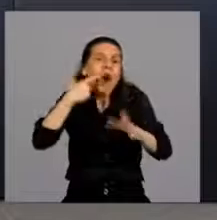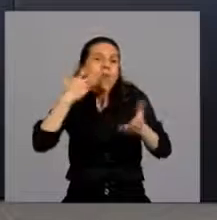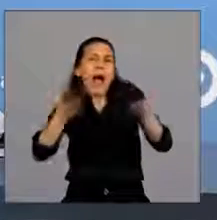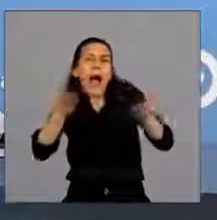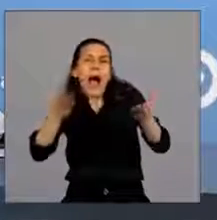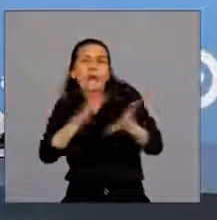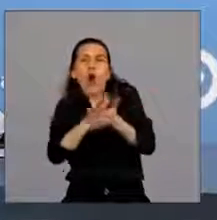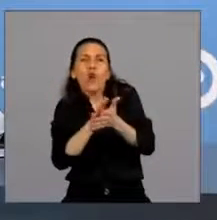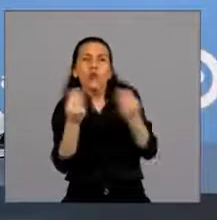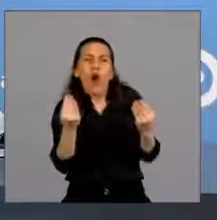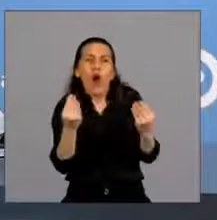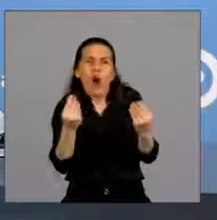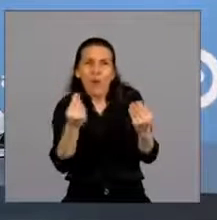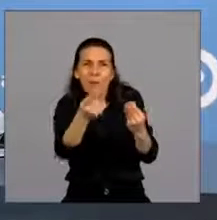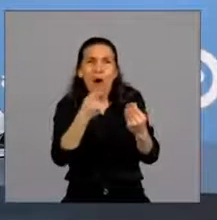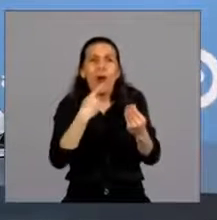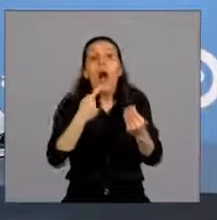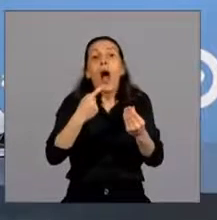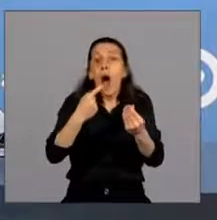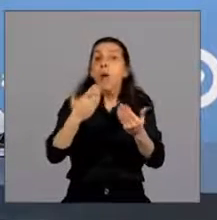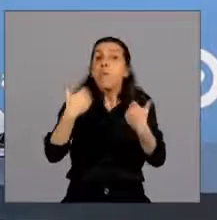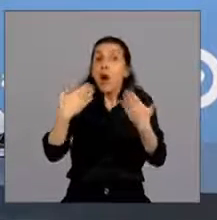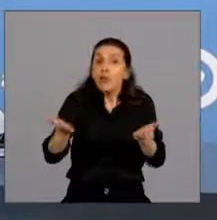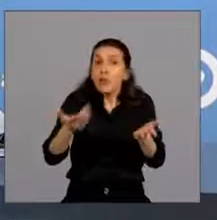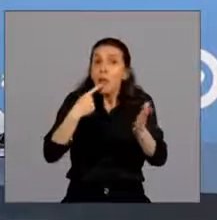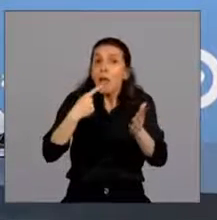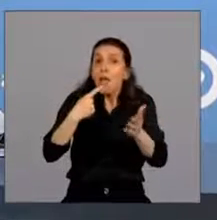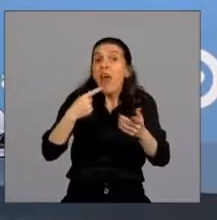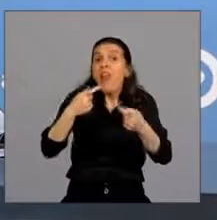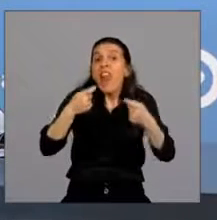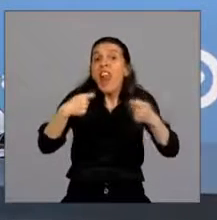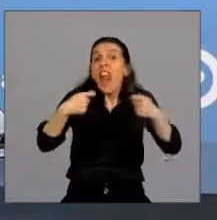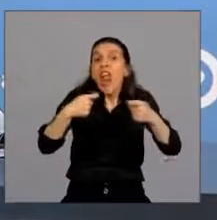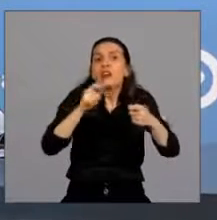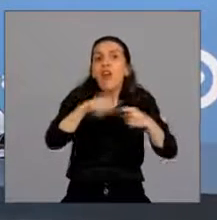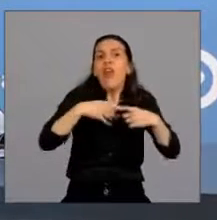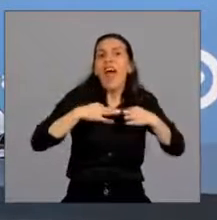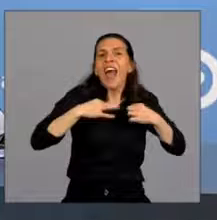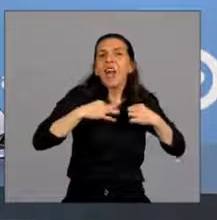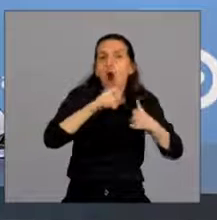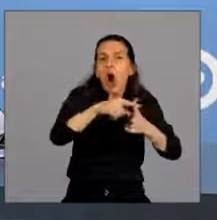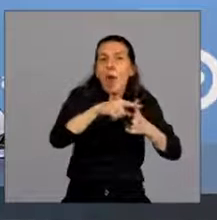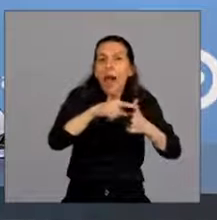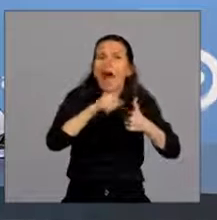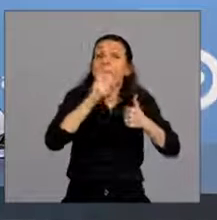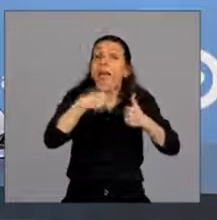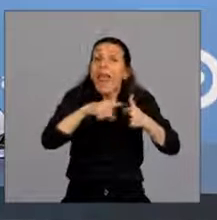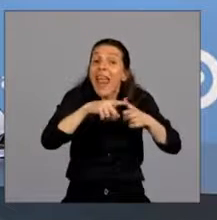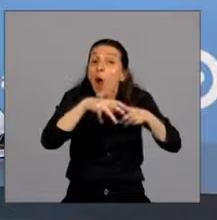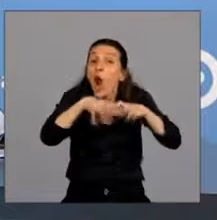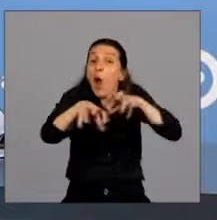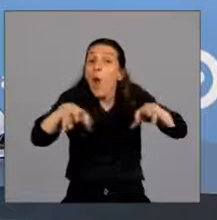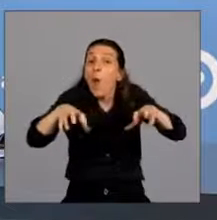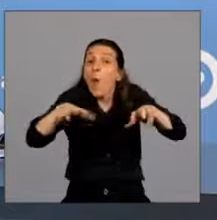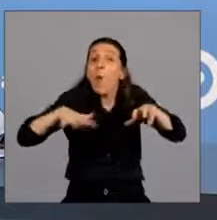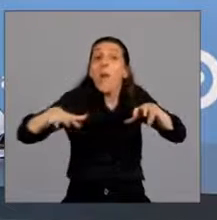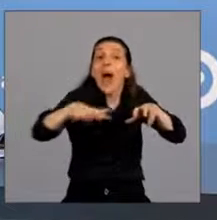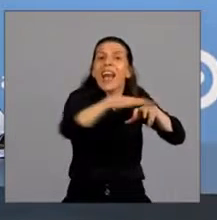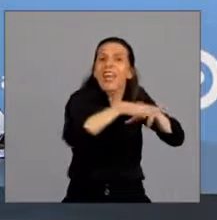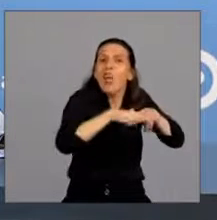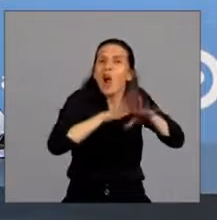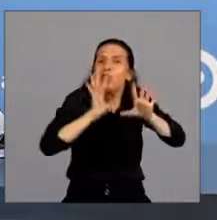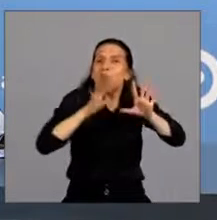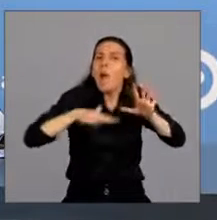eso con darles la posibilidad a los comercios de indumentaria a escala barrial, en los barrios, lo que se llama el comercio